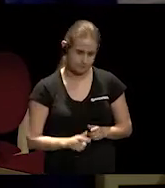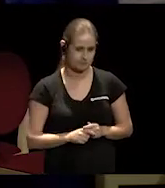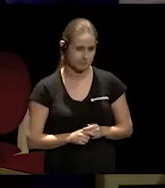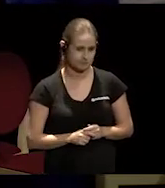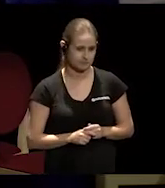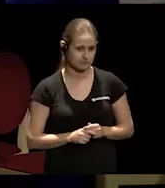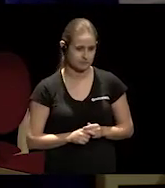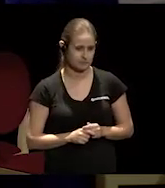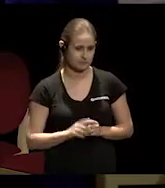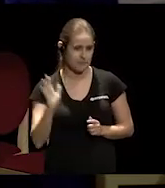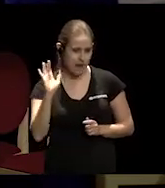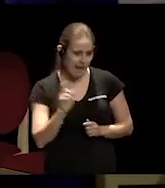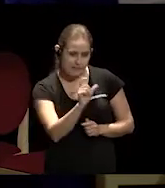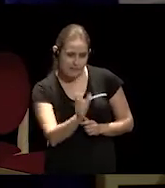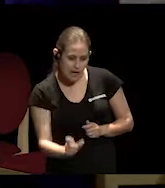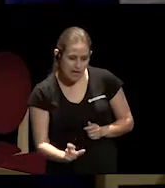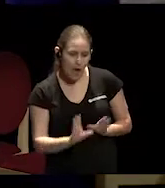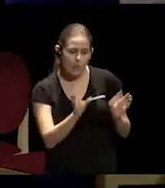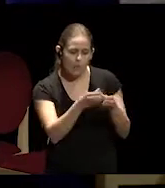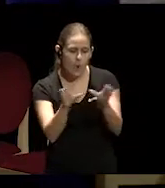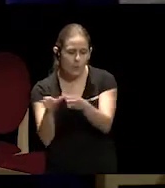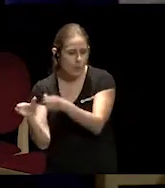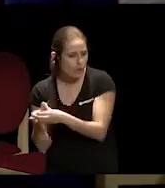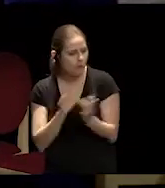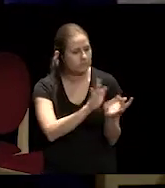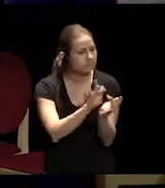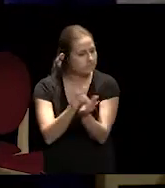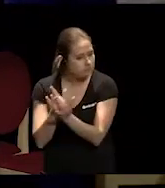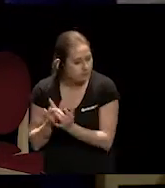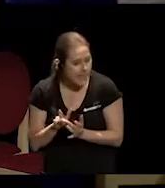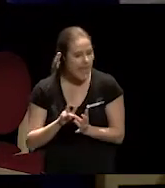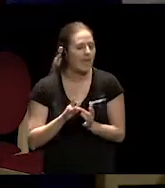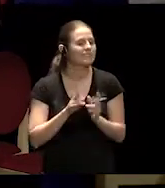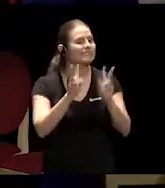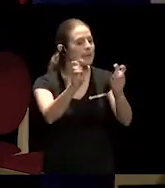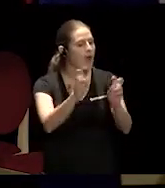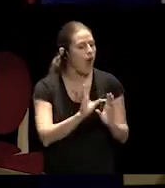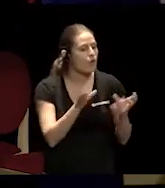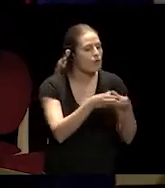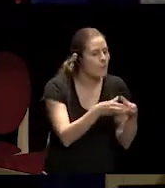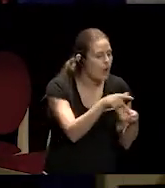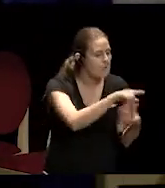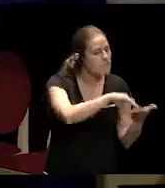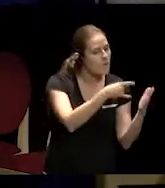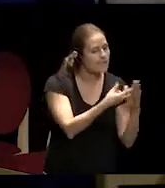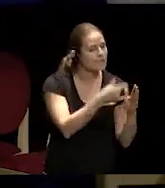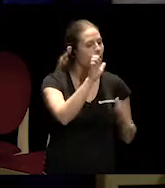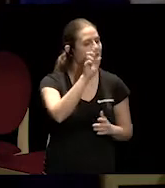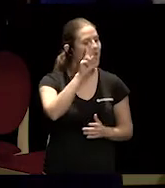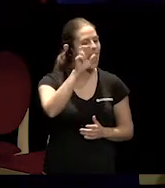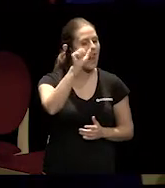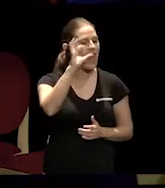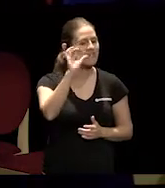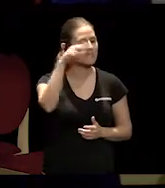Estoy aquí en Italia interactuando con grupos del proyecto Erasmus.